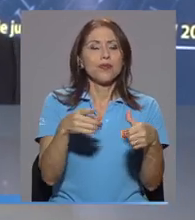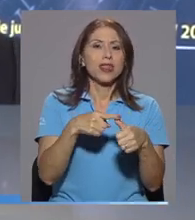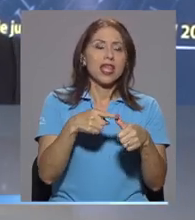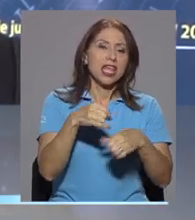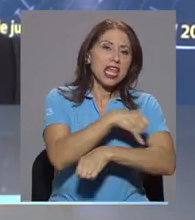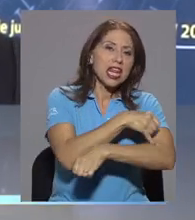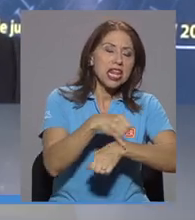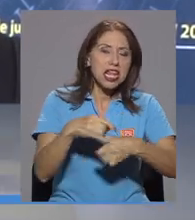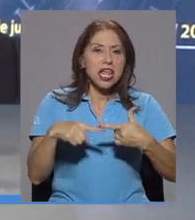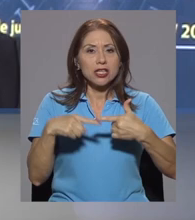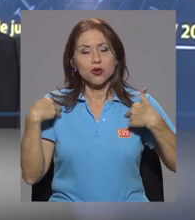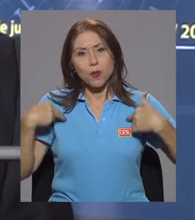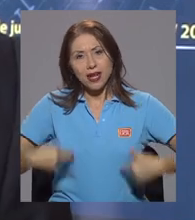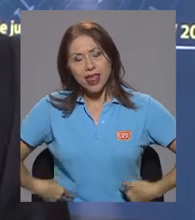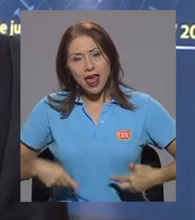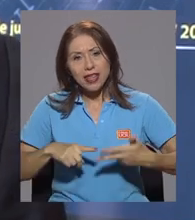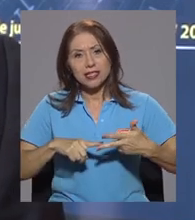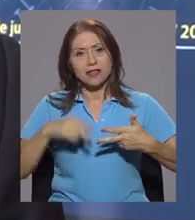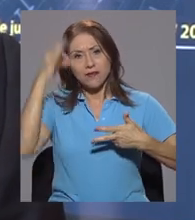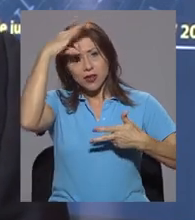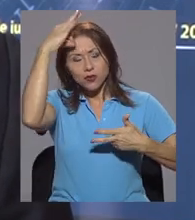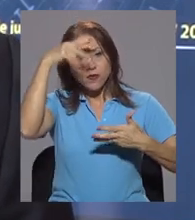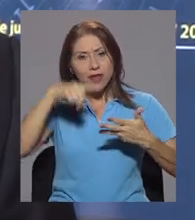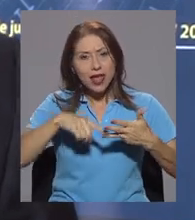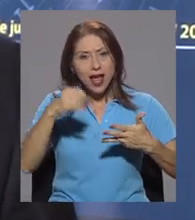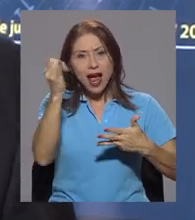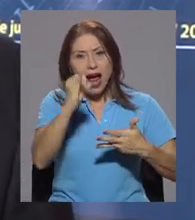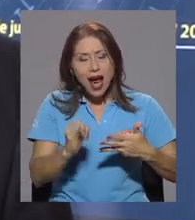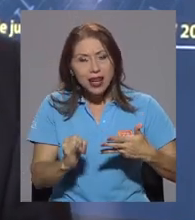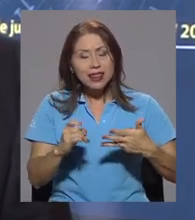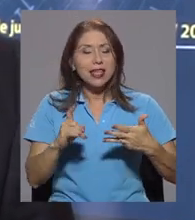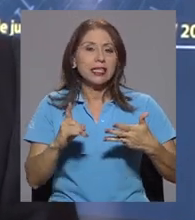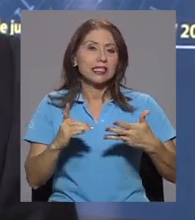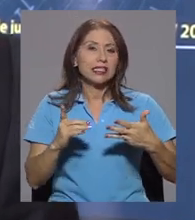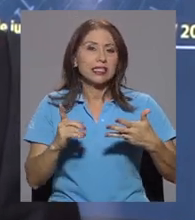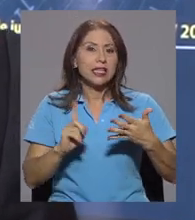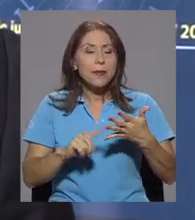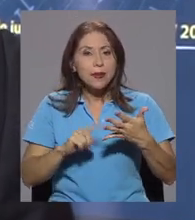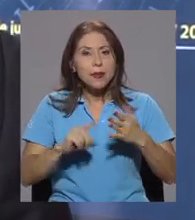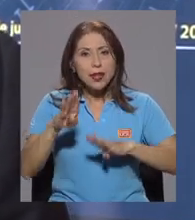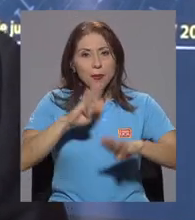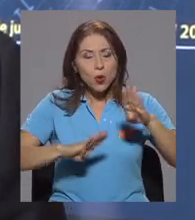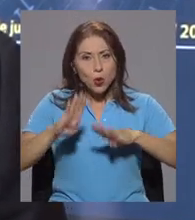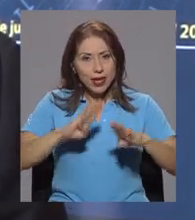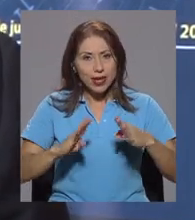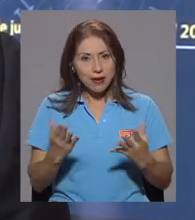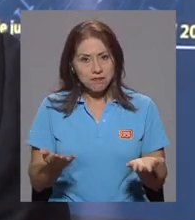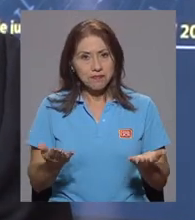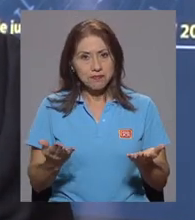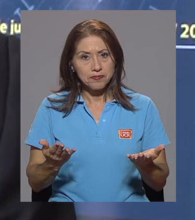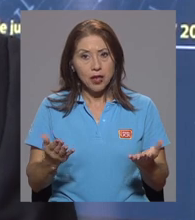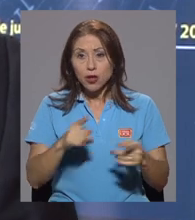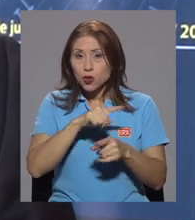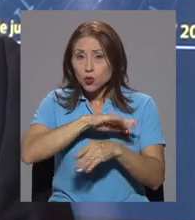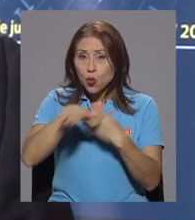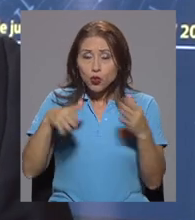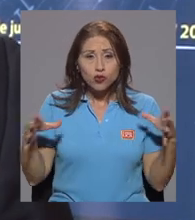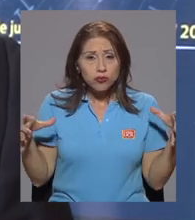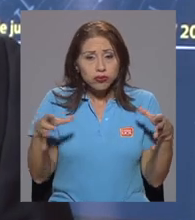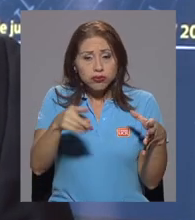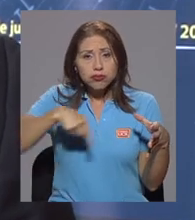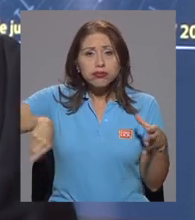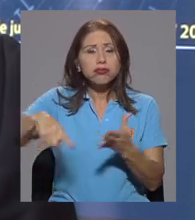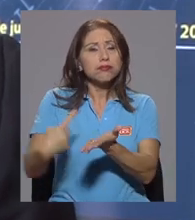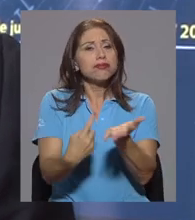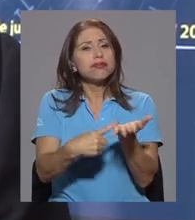la filosofía, las artes, también la biología, para abrir ese espacio